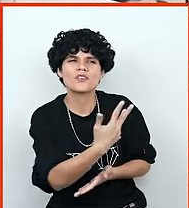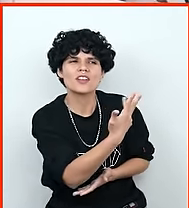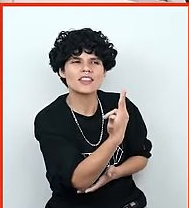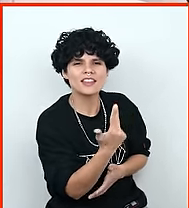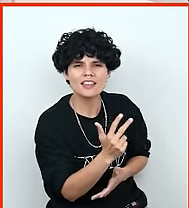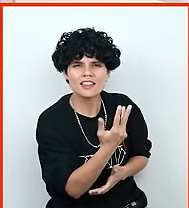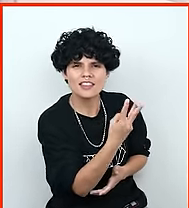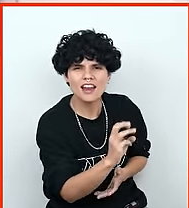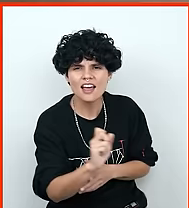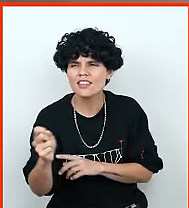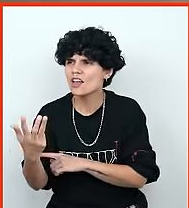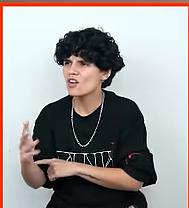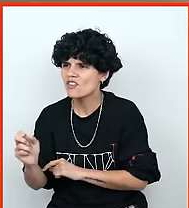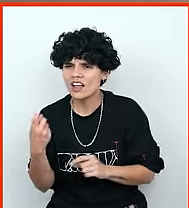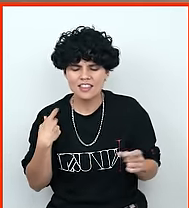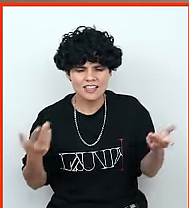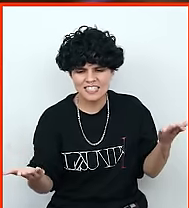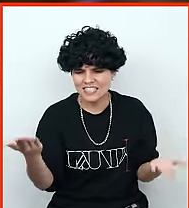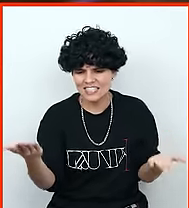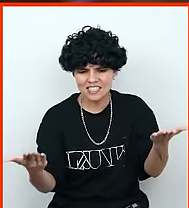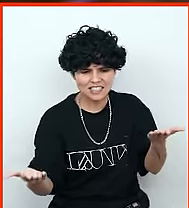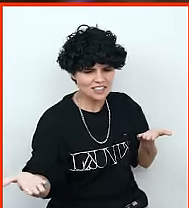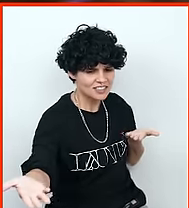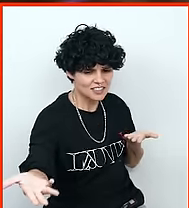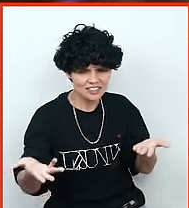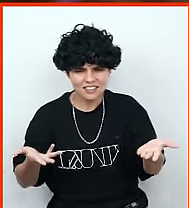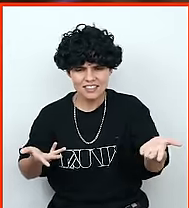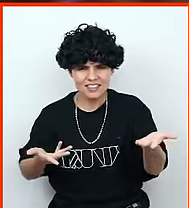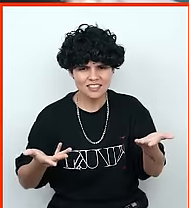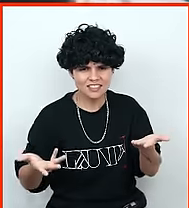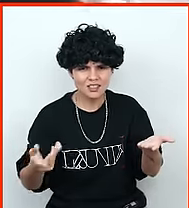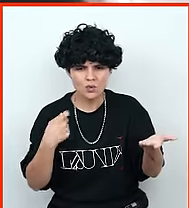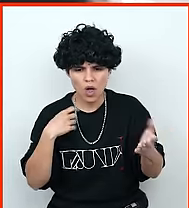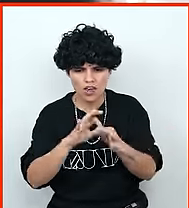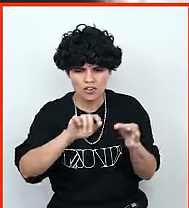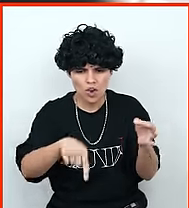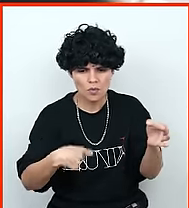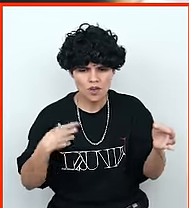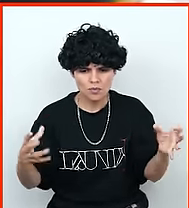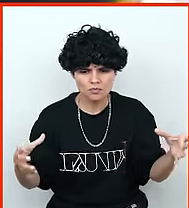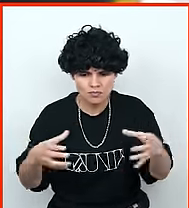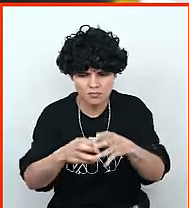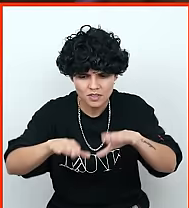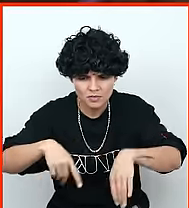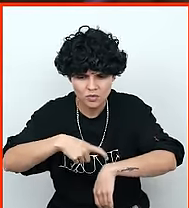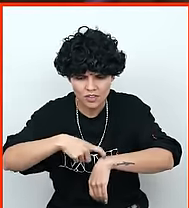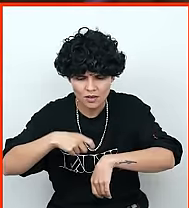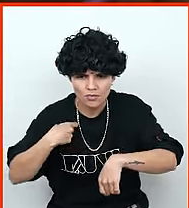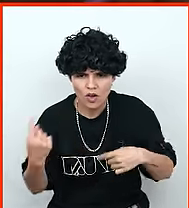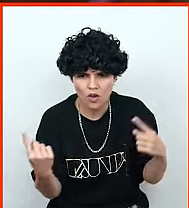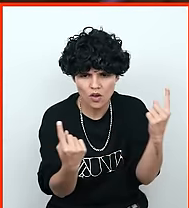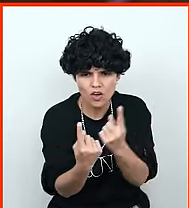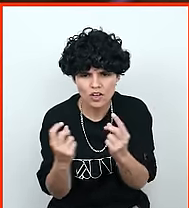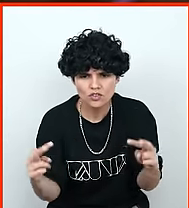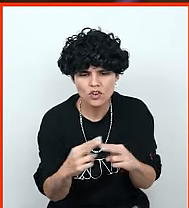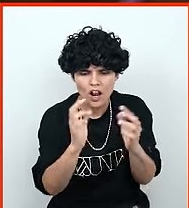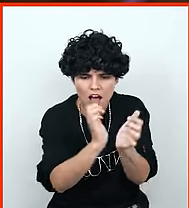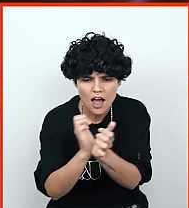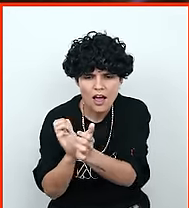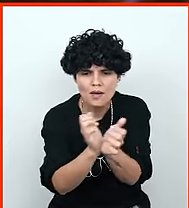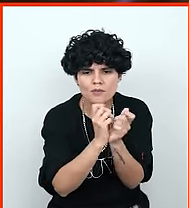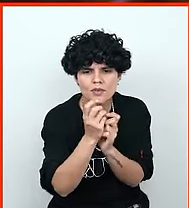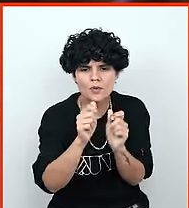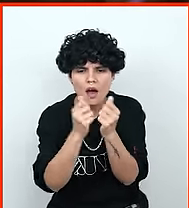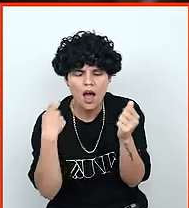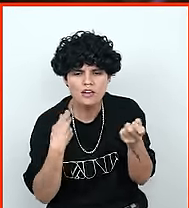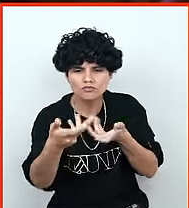años 30, él nació en los 90 y nunca van a hablar, pero qué tal si aquella coma no existiera, haber nacido al mismo tiempo en la misma tierra, habrían sido